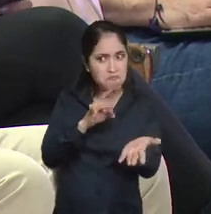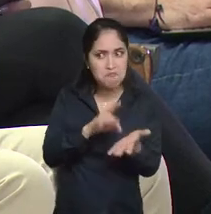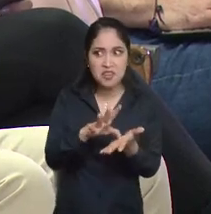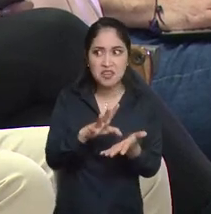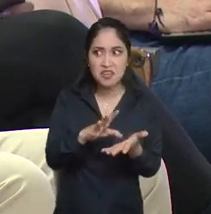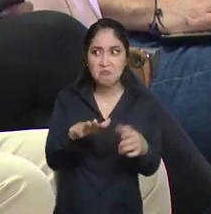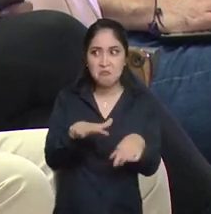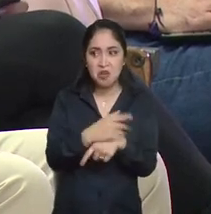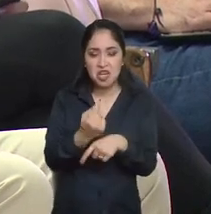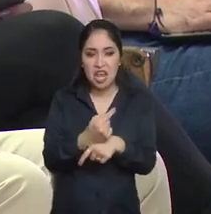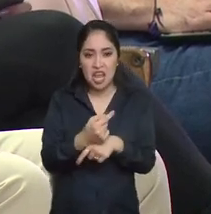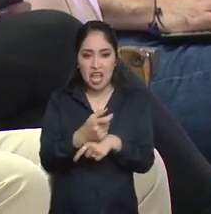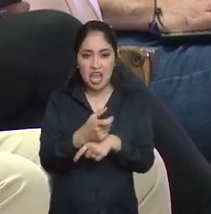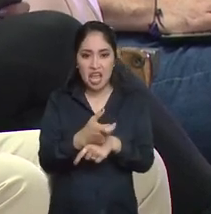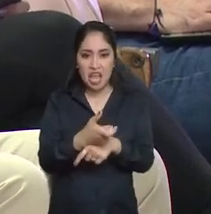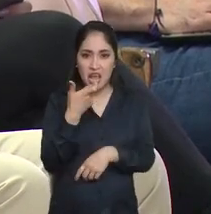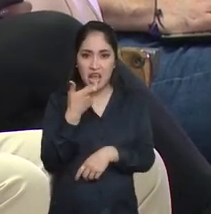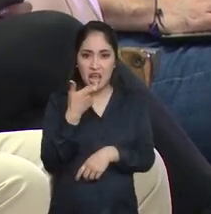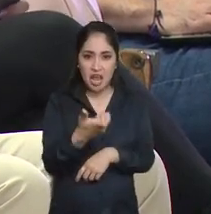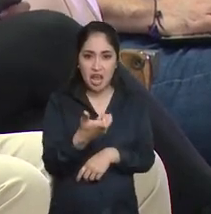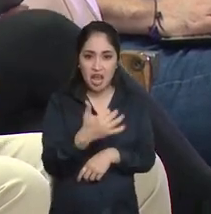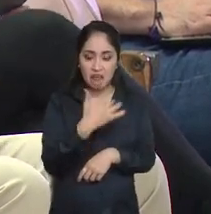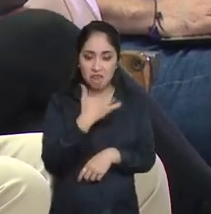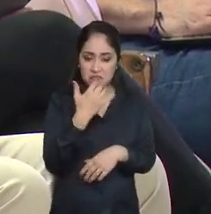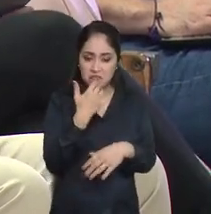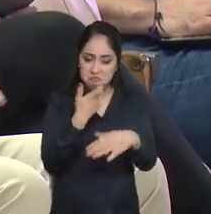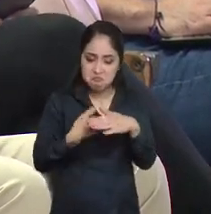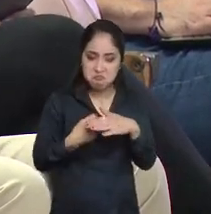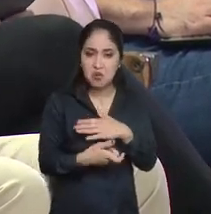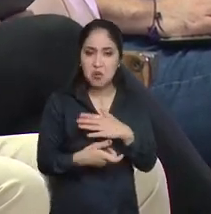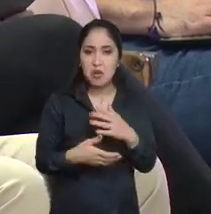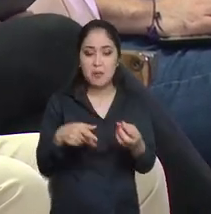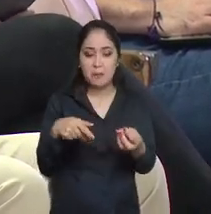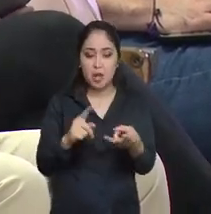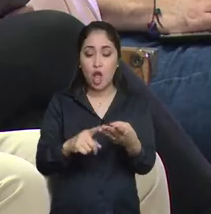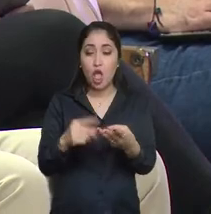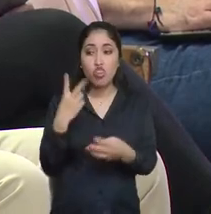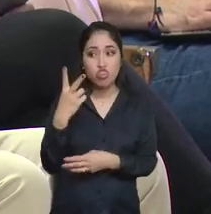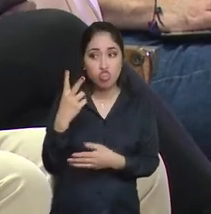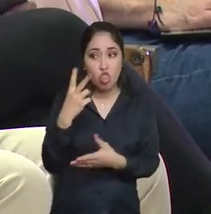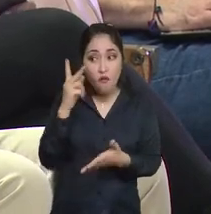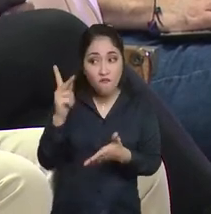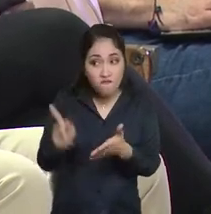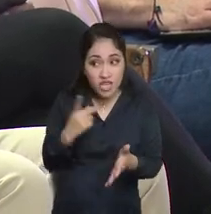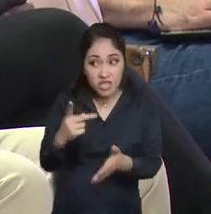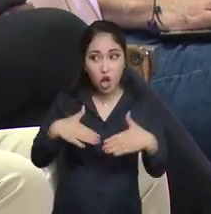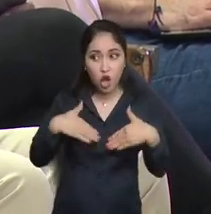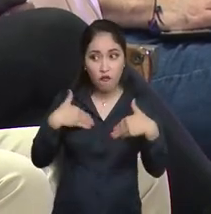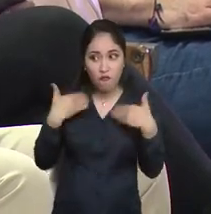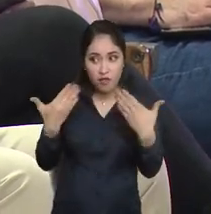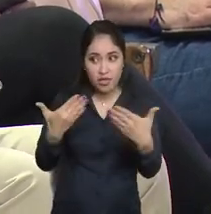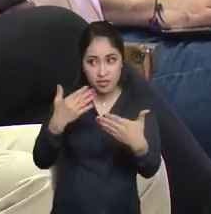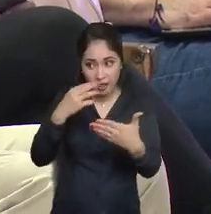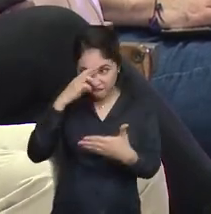traicionó dos veces, traicionó su confianza dos veces Teodosio. Y Horacio Lora y él eran